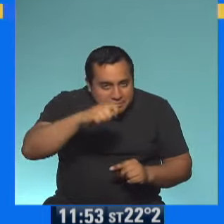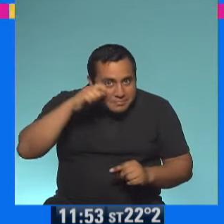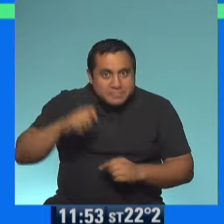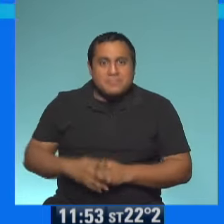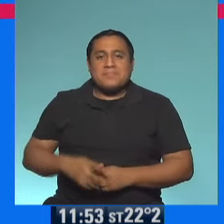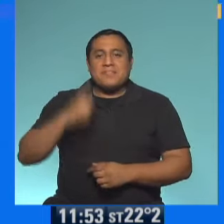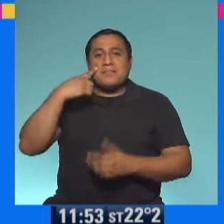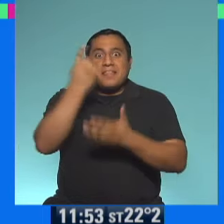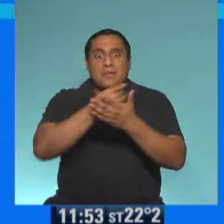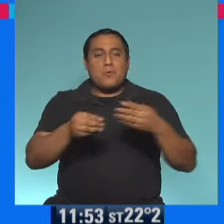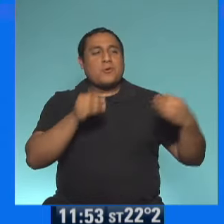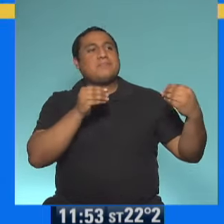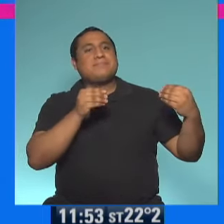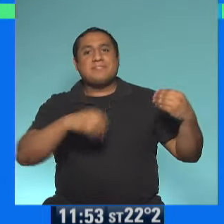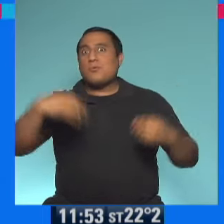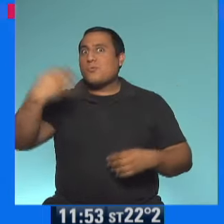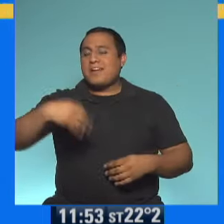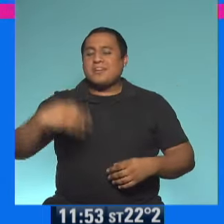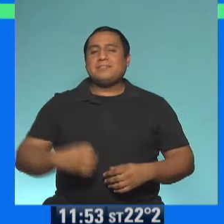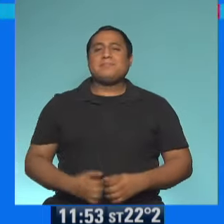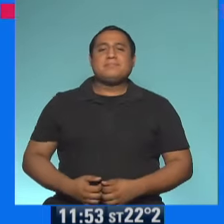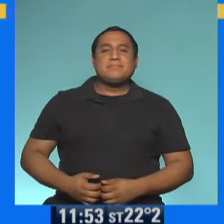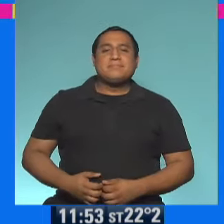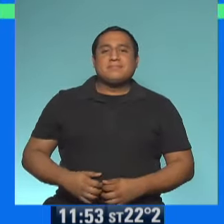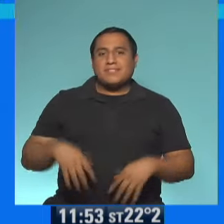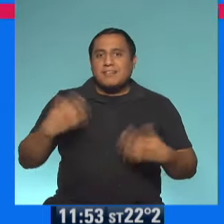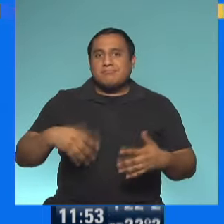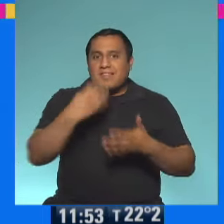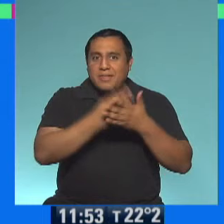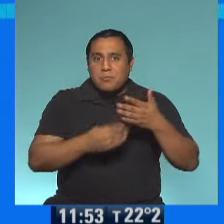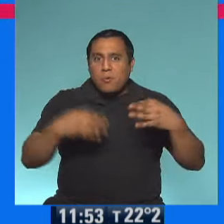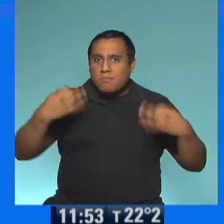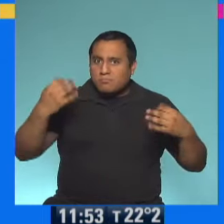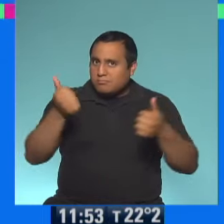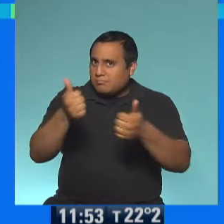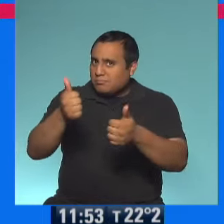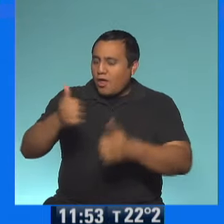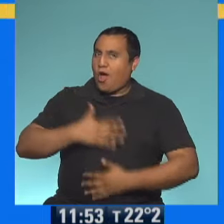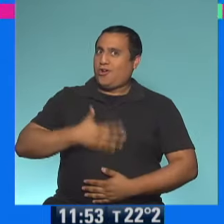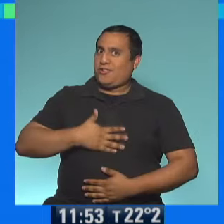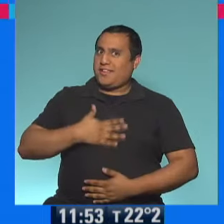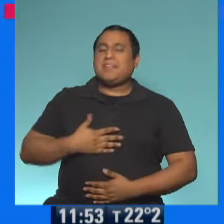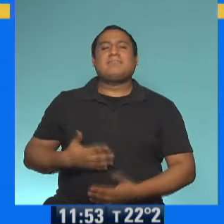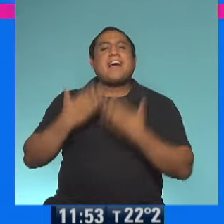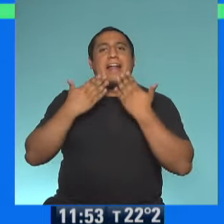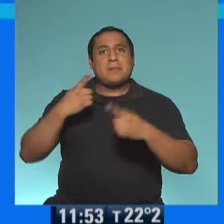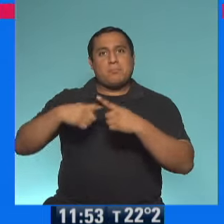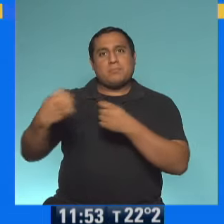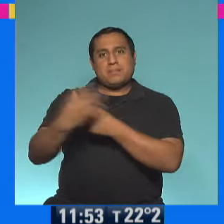el dibujo, muy buena. Una lupa grande, otra pequeña, bien ahí, Julie, bien contenta. Muchas gracias por